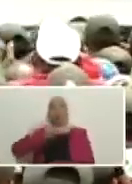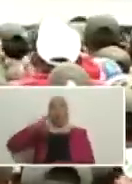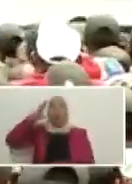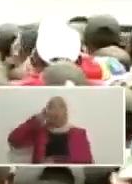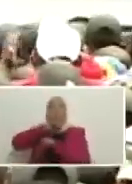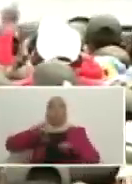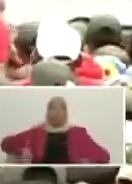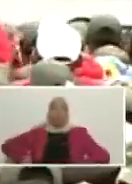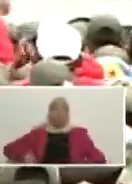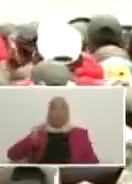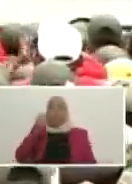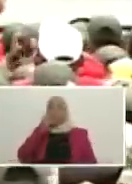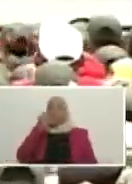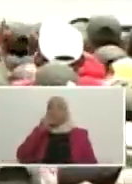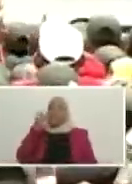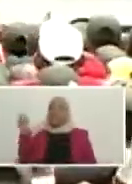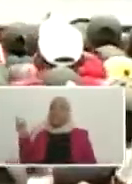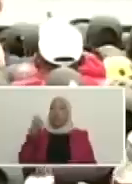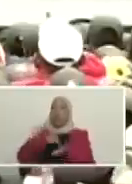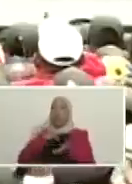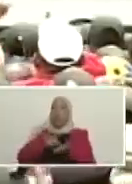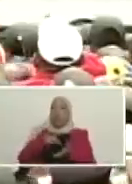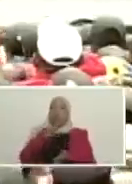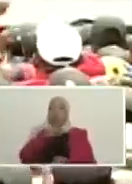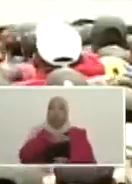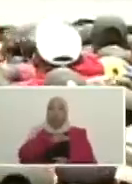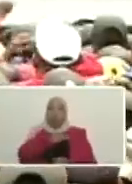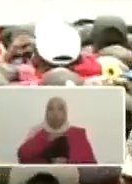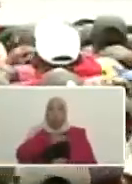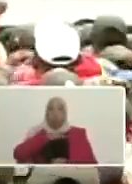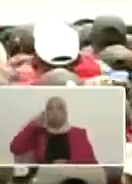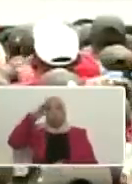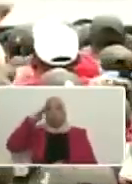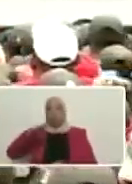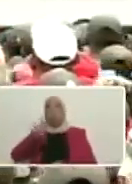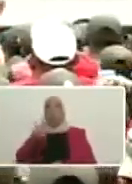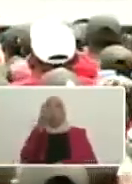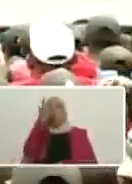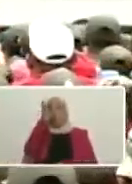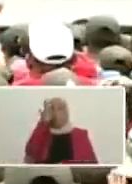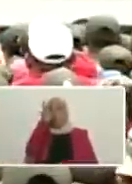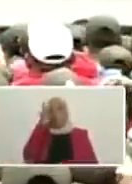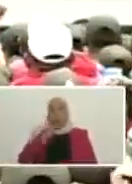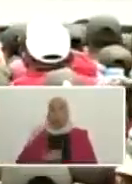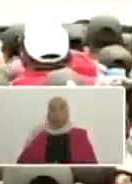Bolivariana, presente en este acto cívico-militar del 4 de febrero.